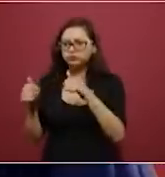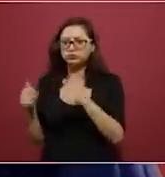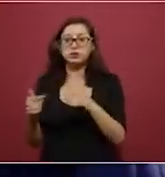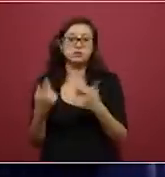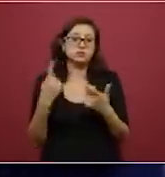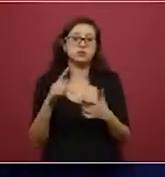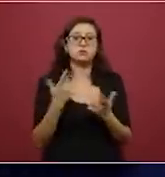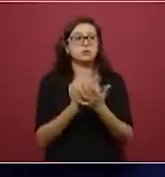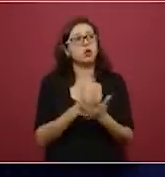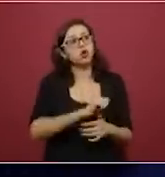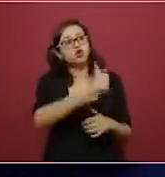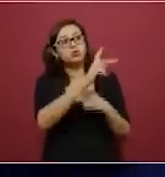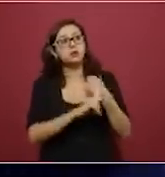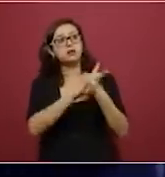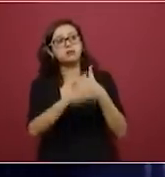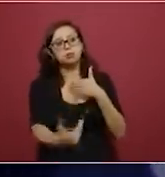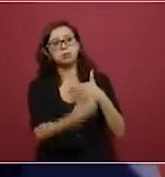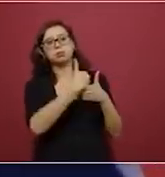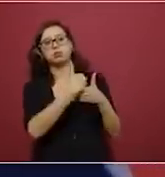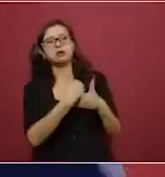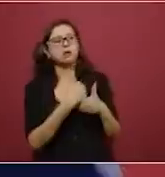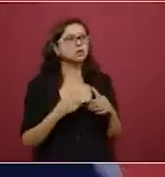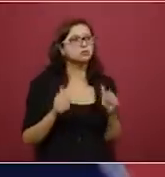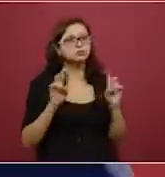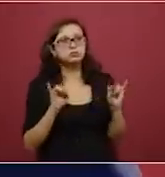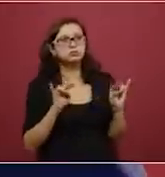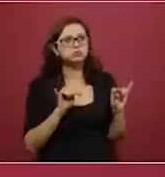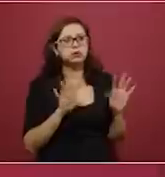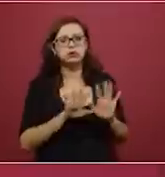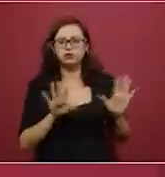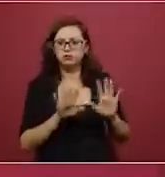nacional se vaya